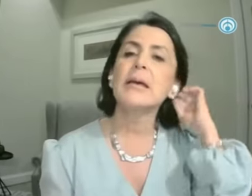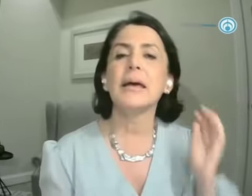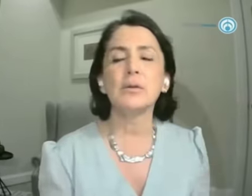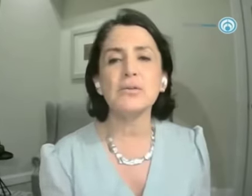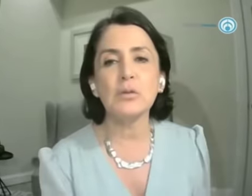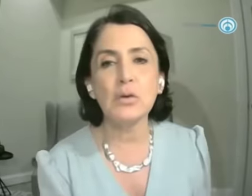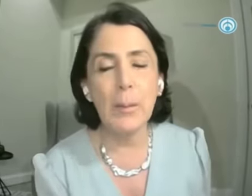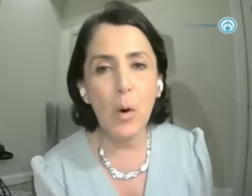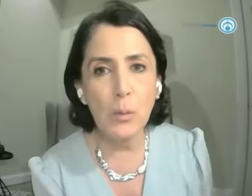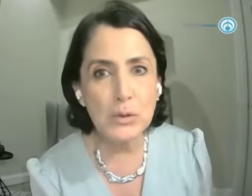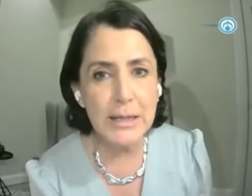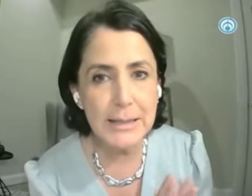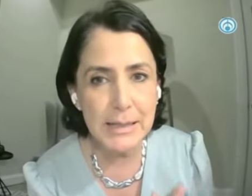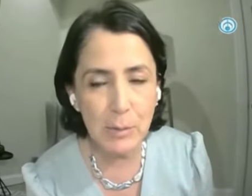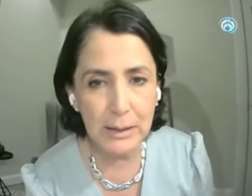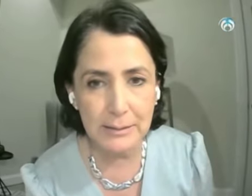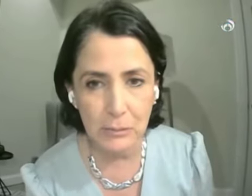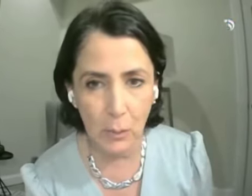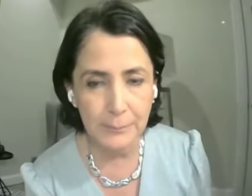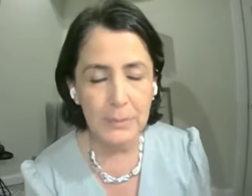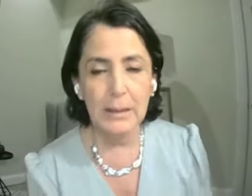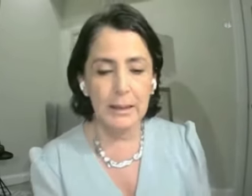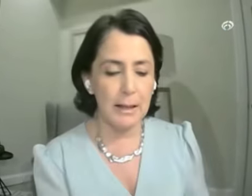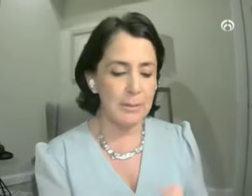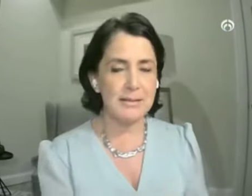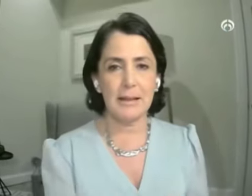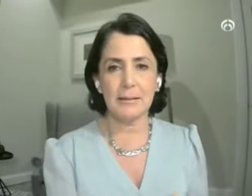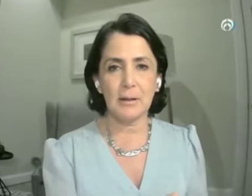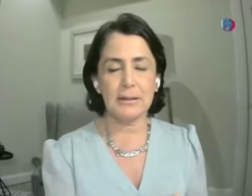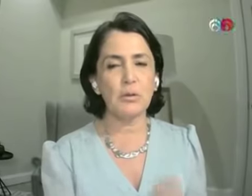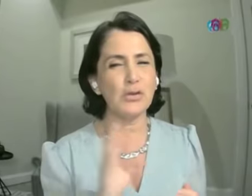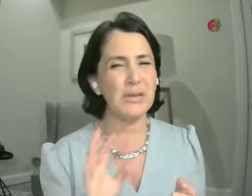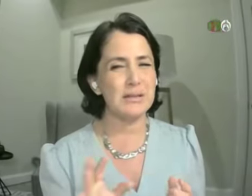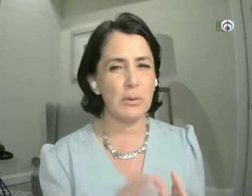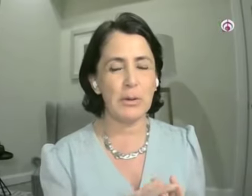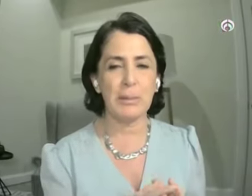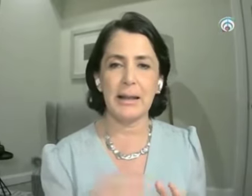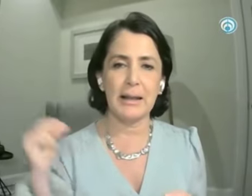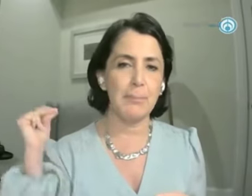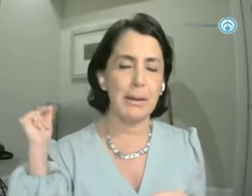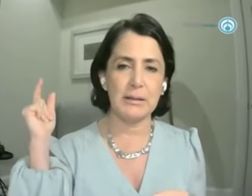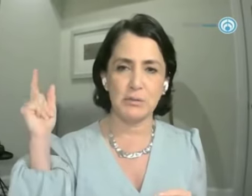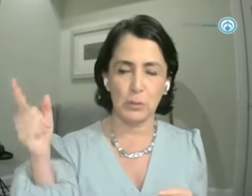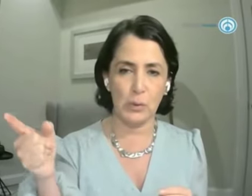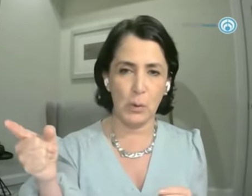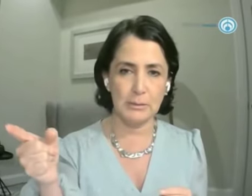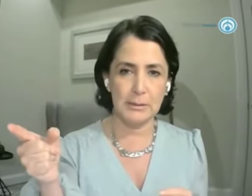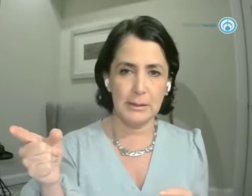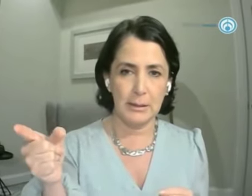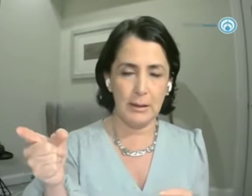fortalecer. Entonces nos llamó muchísimo la atención que el presidente, no sé si fue en una mañanera, pero